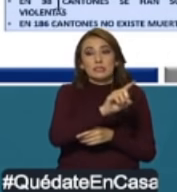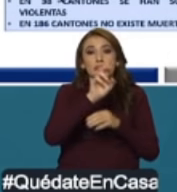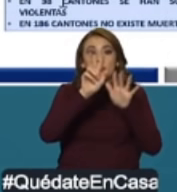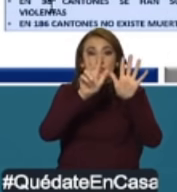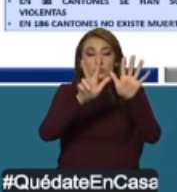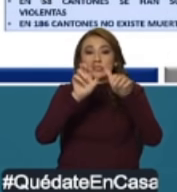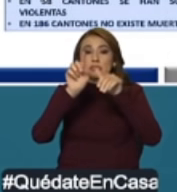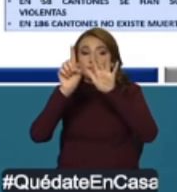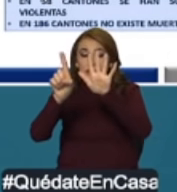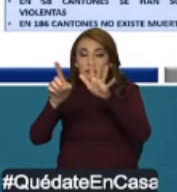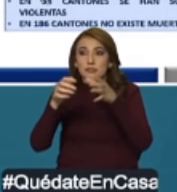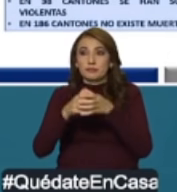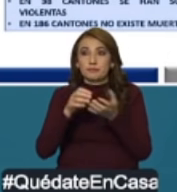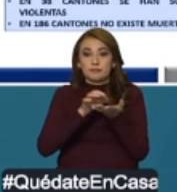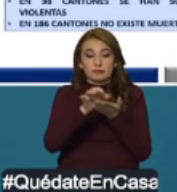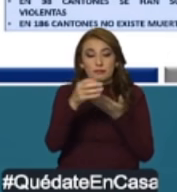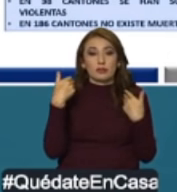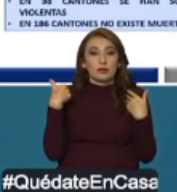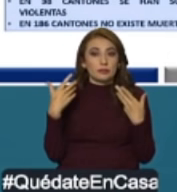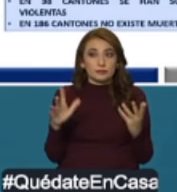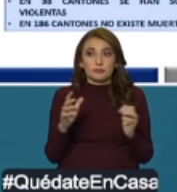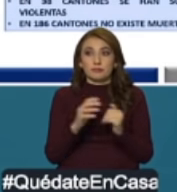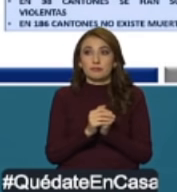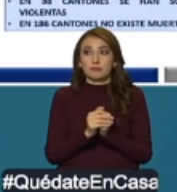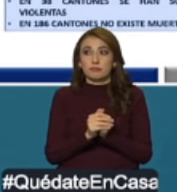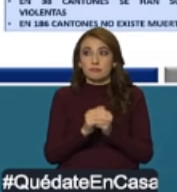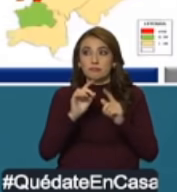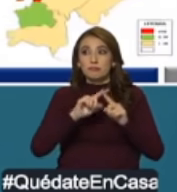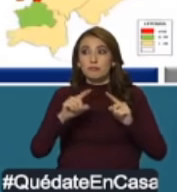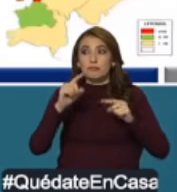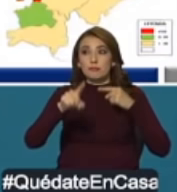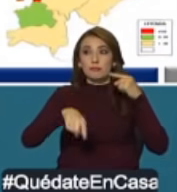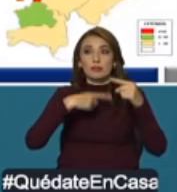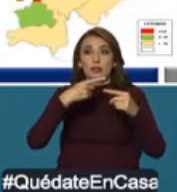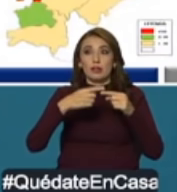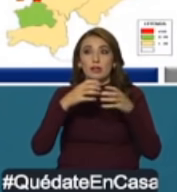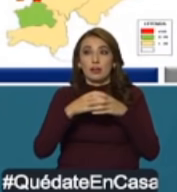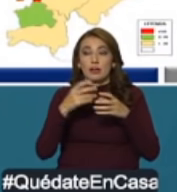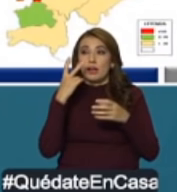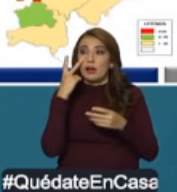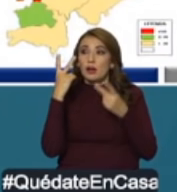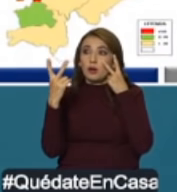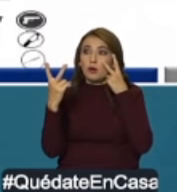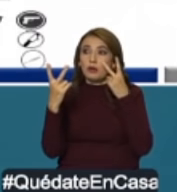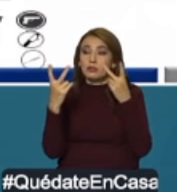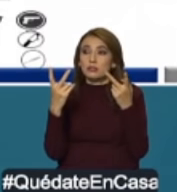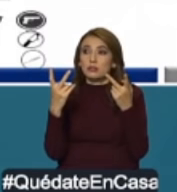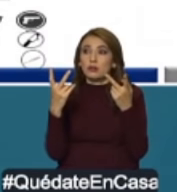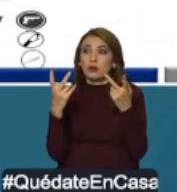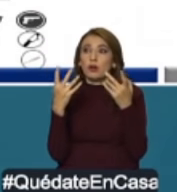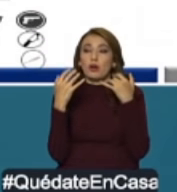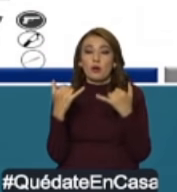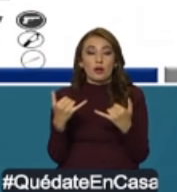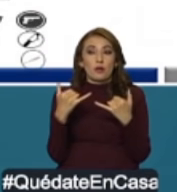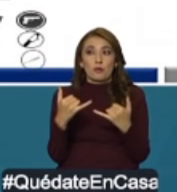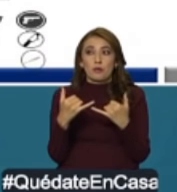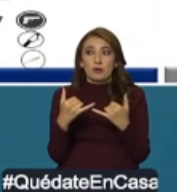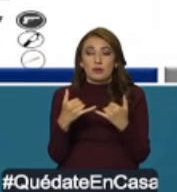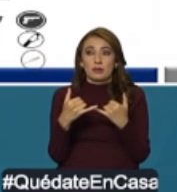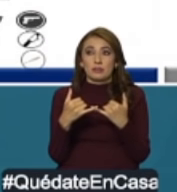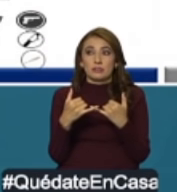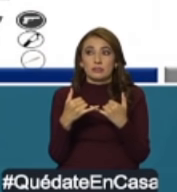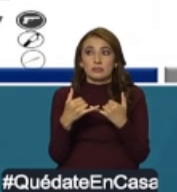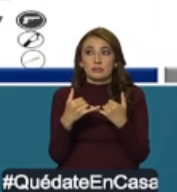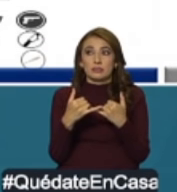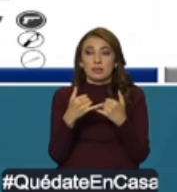no existen. Pero cuando nosotros miramos esto ya en un